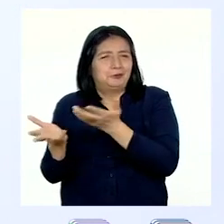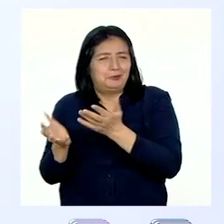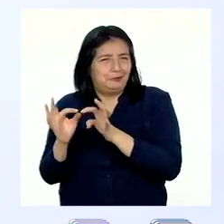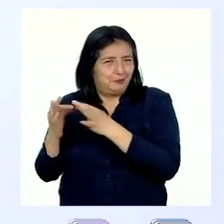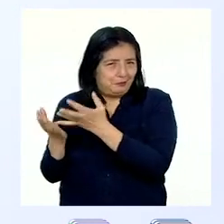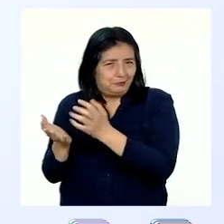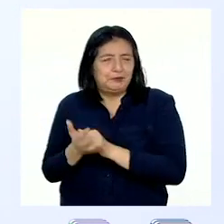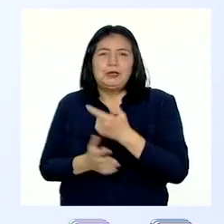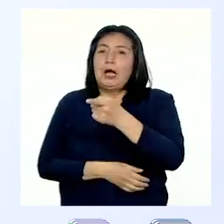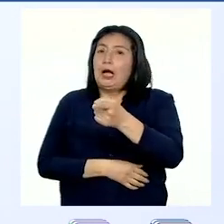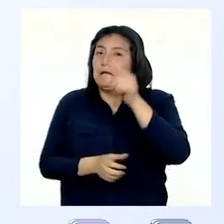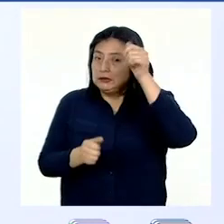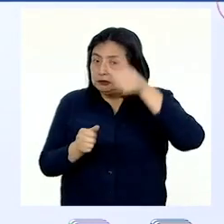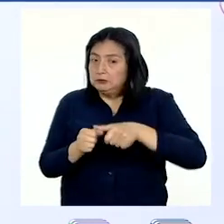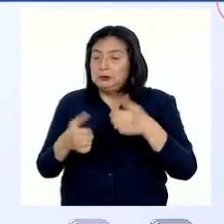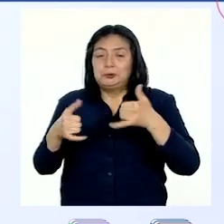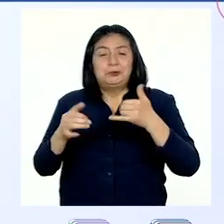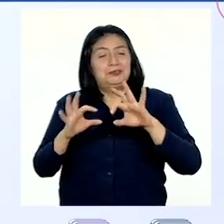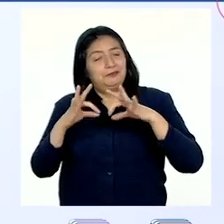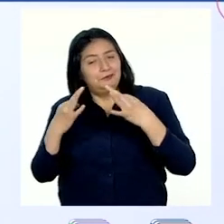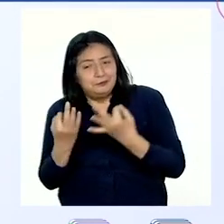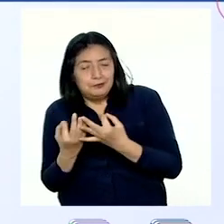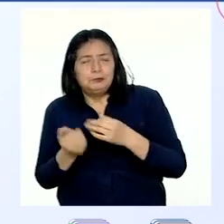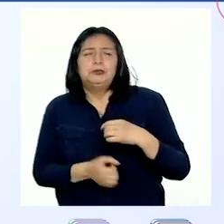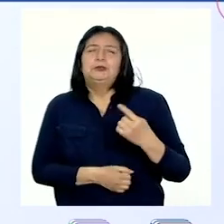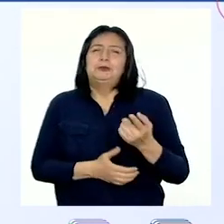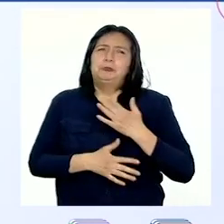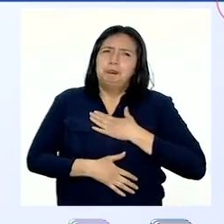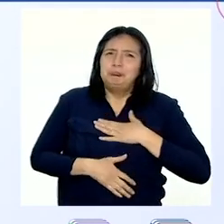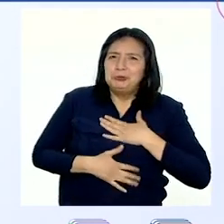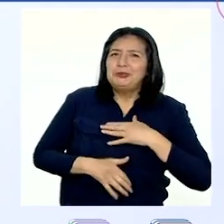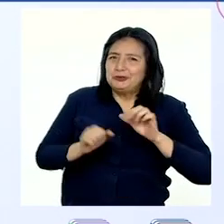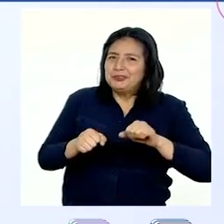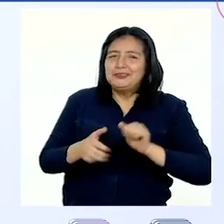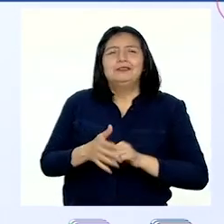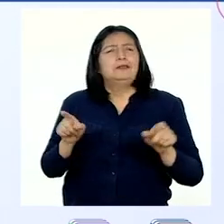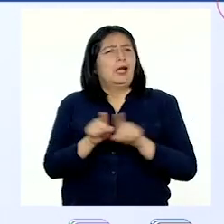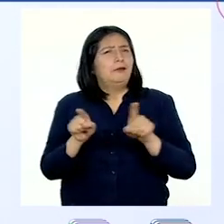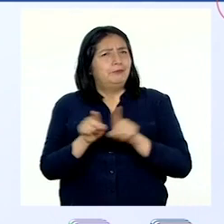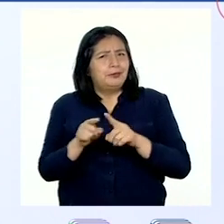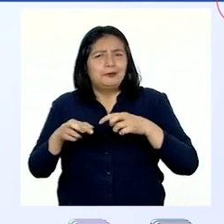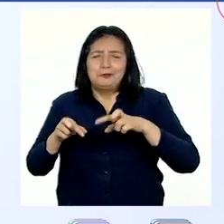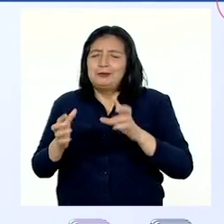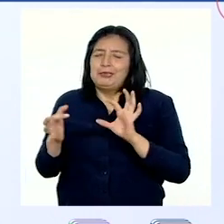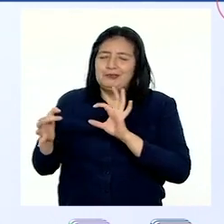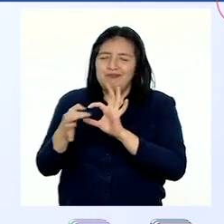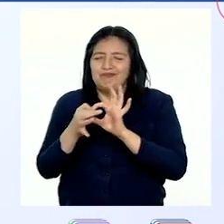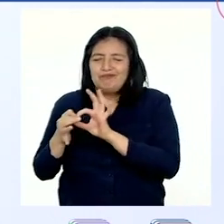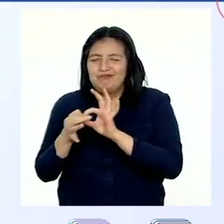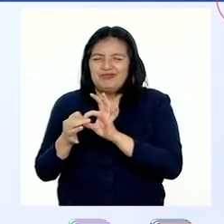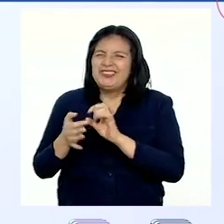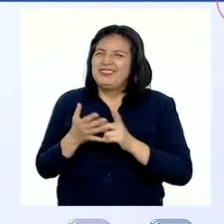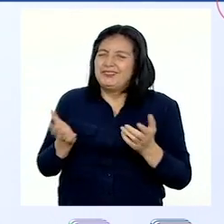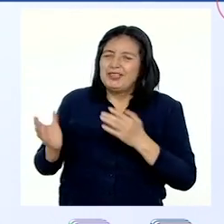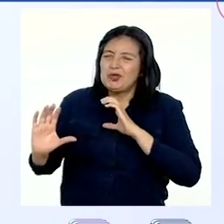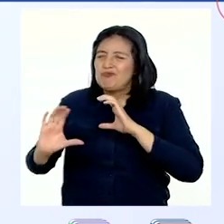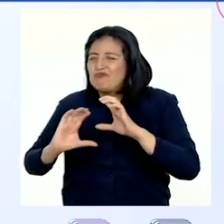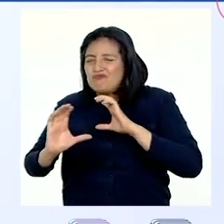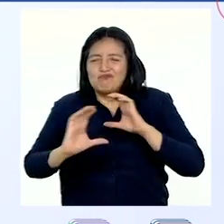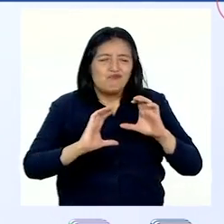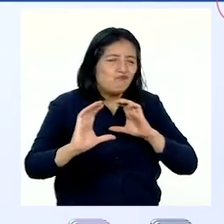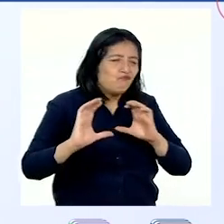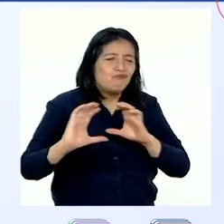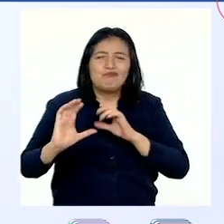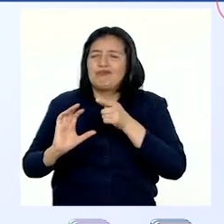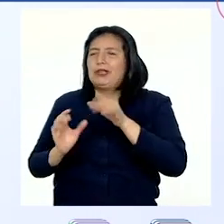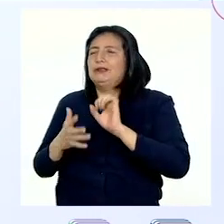queridos. Recuerda que jugar en familia no solo es súper entretenido, sino que nos permite unirnos más y promover la comunicación,